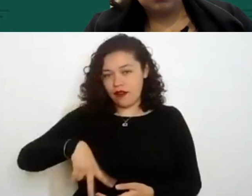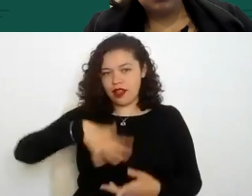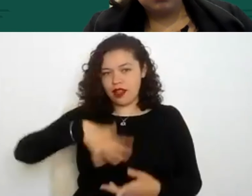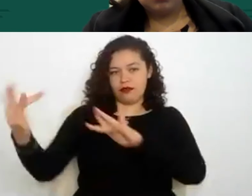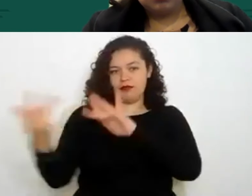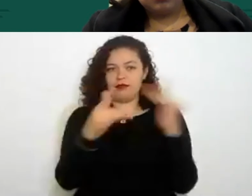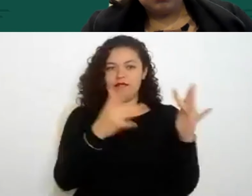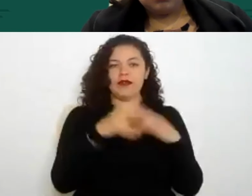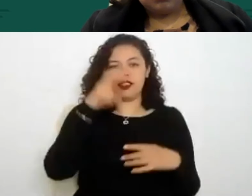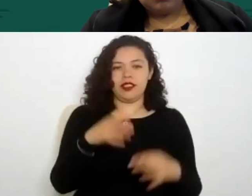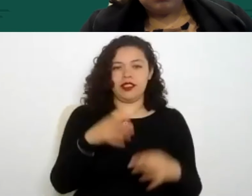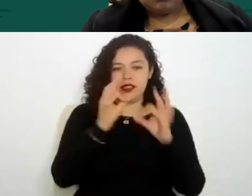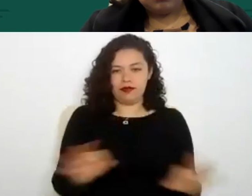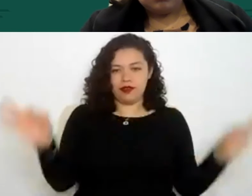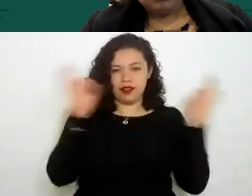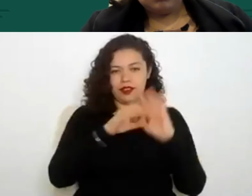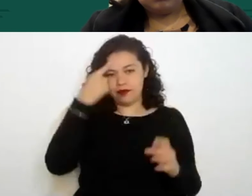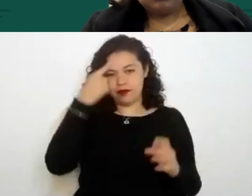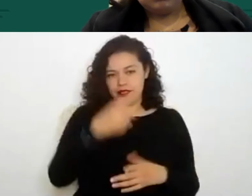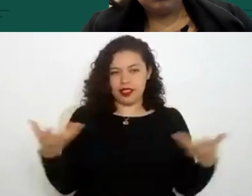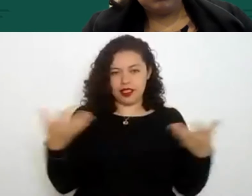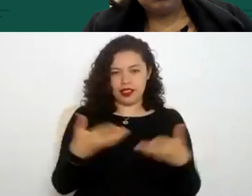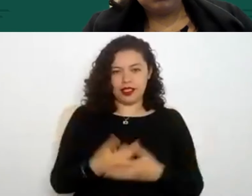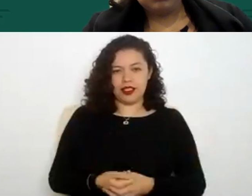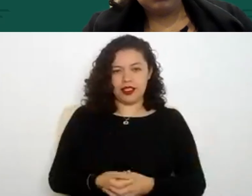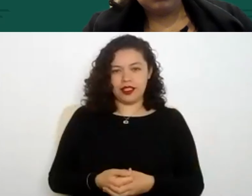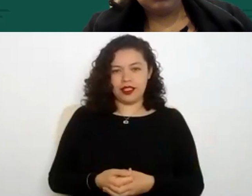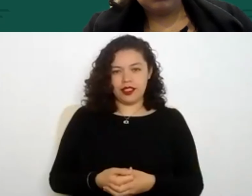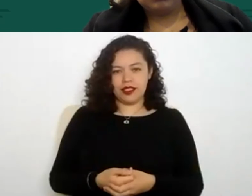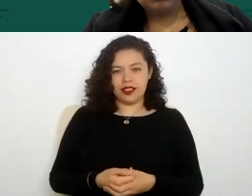ahí, porque de ahí pueden brindar muchas